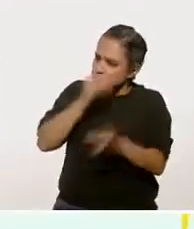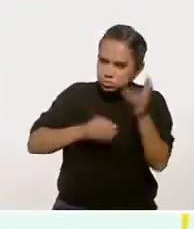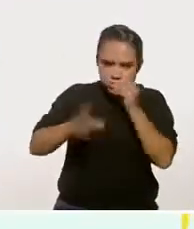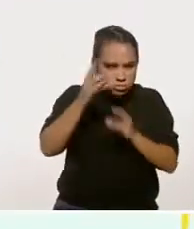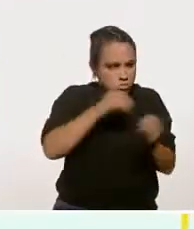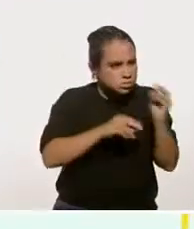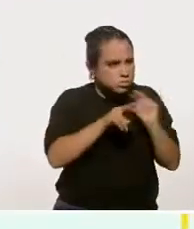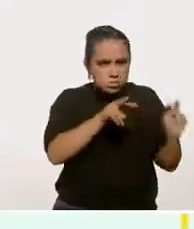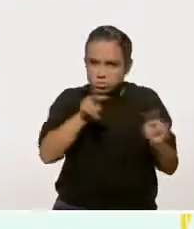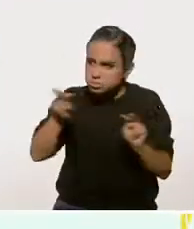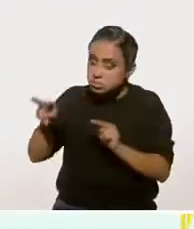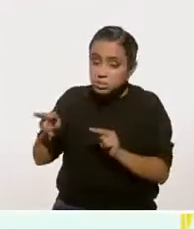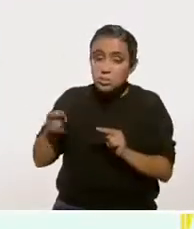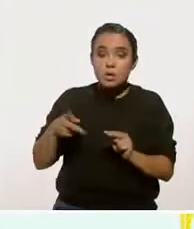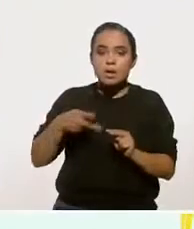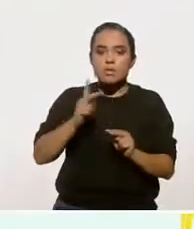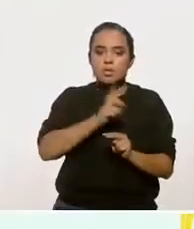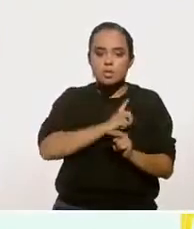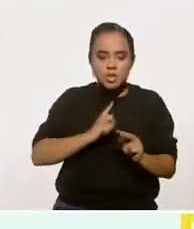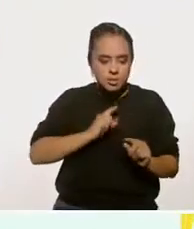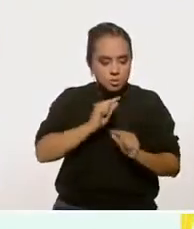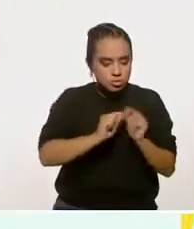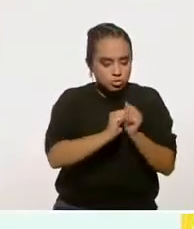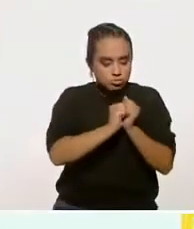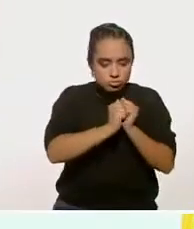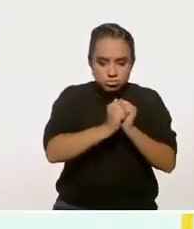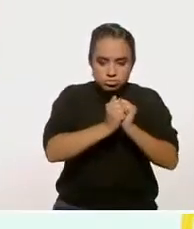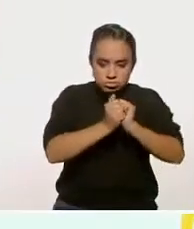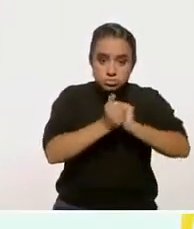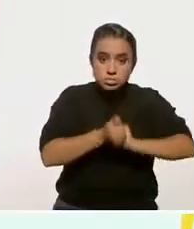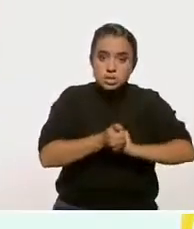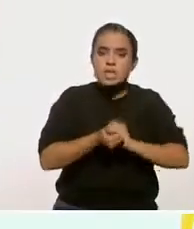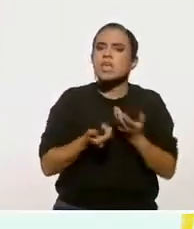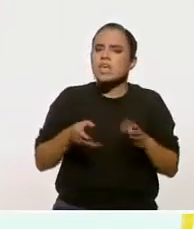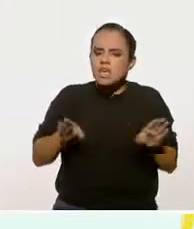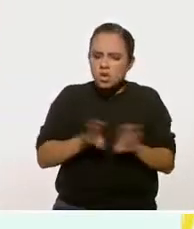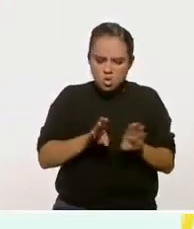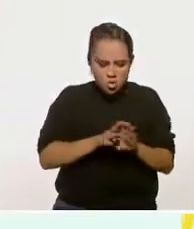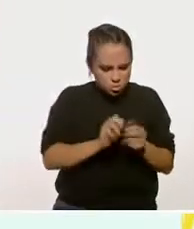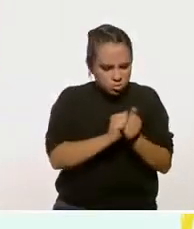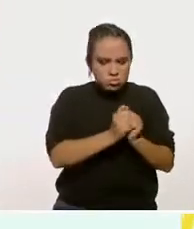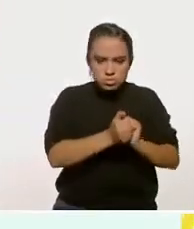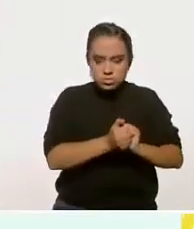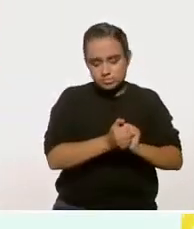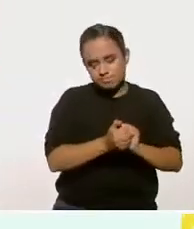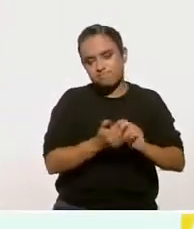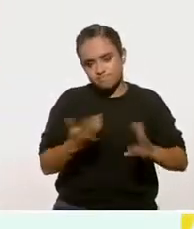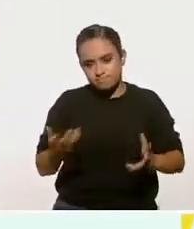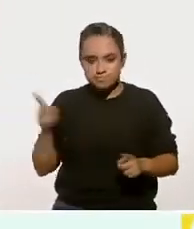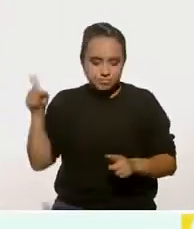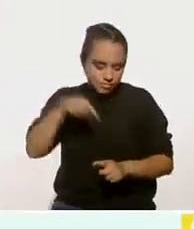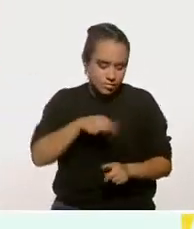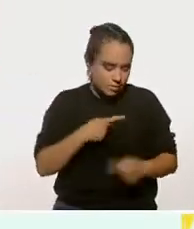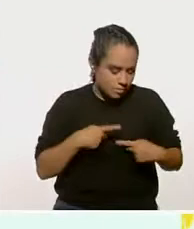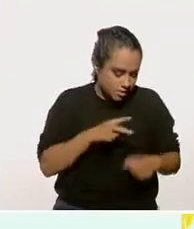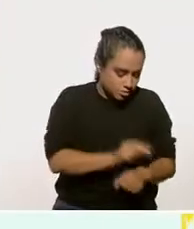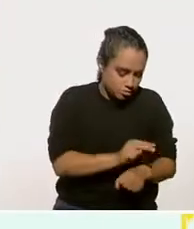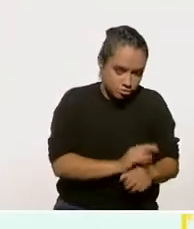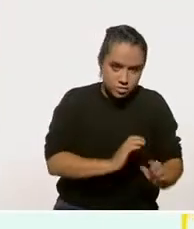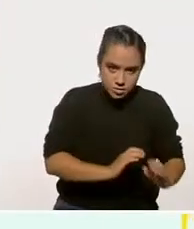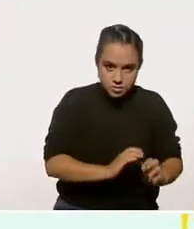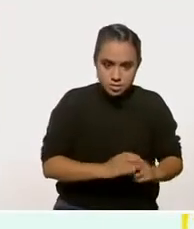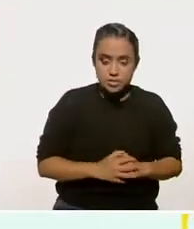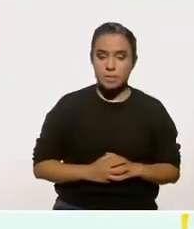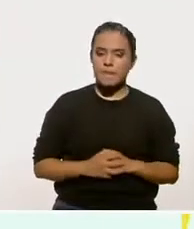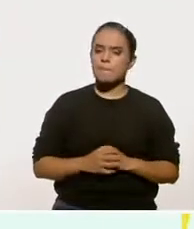mundo, pero tienen que irlas desarrollando. Claro. Quienes van a poder propiciar que eso suceda son quienes están cuidándolos. Y, por ejemplo,